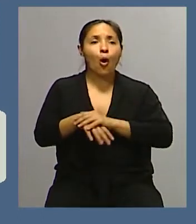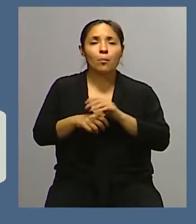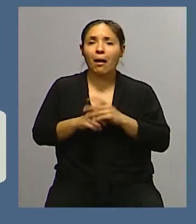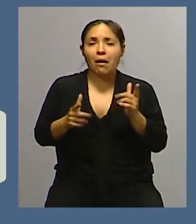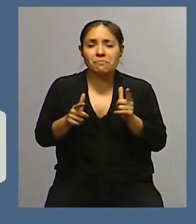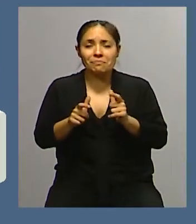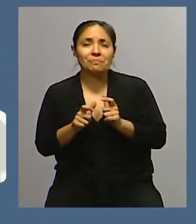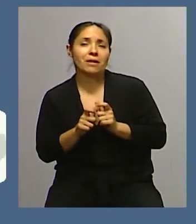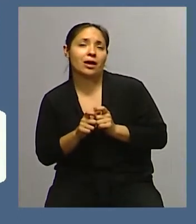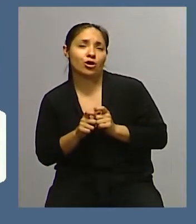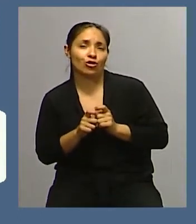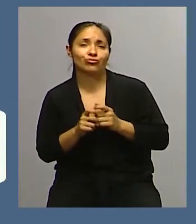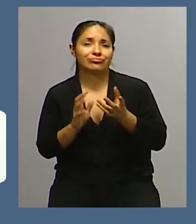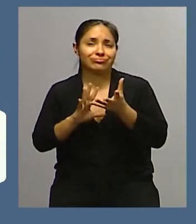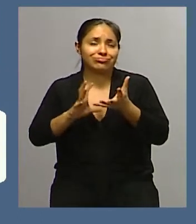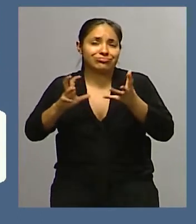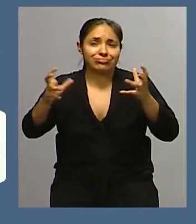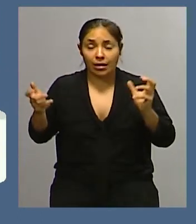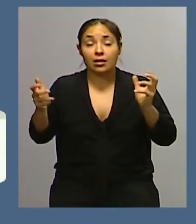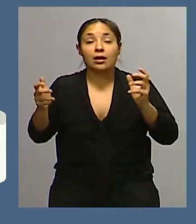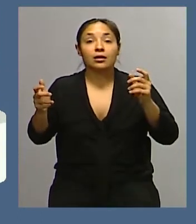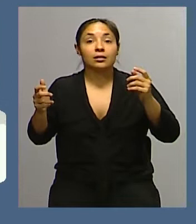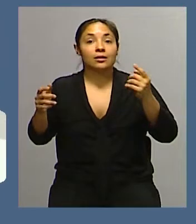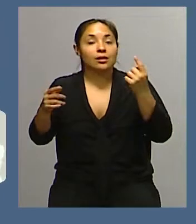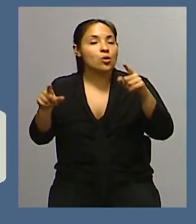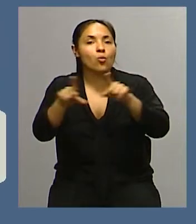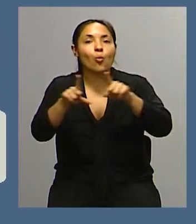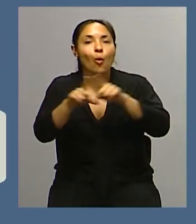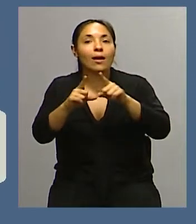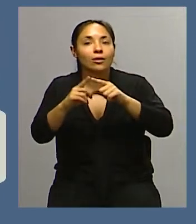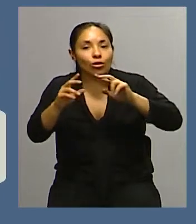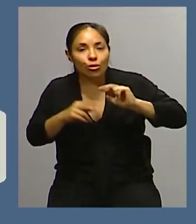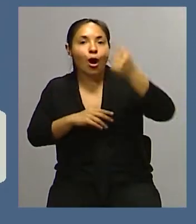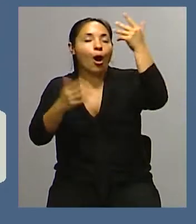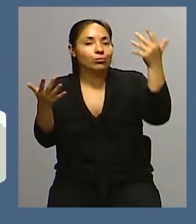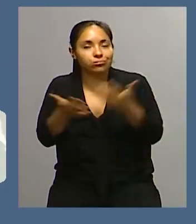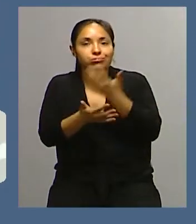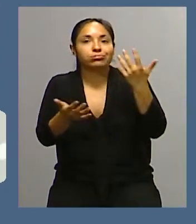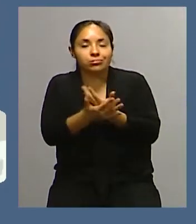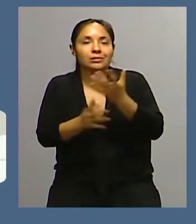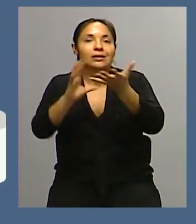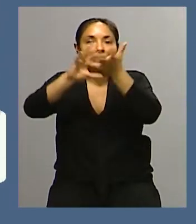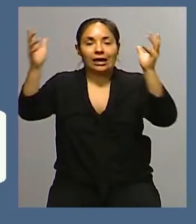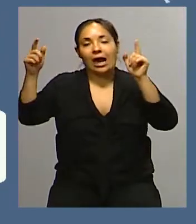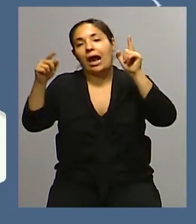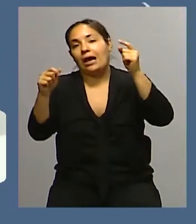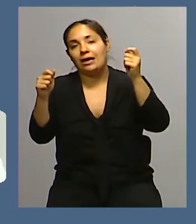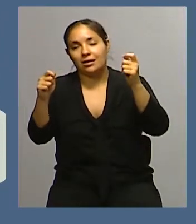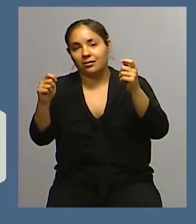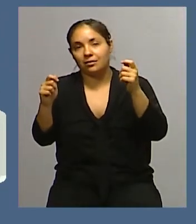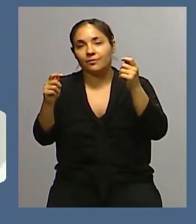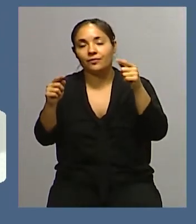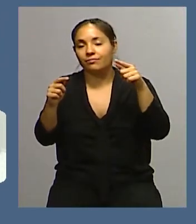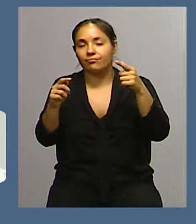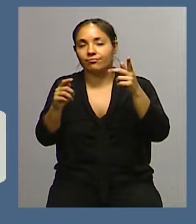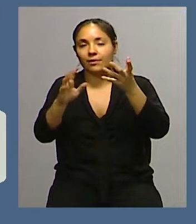más estamos padeciendo los efectos. El bloque africano está dando lecciones a nivel bloque. ¿Qué quiere